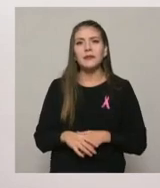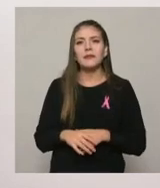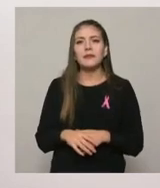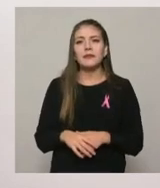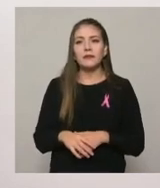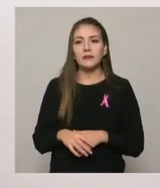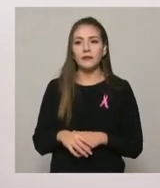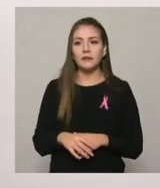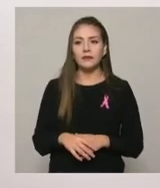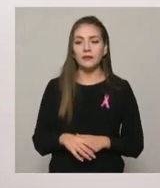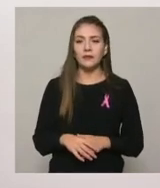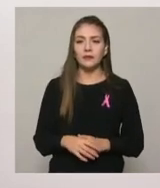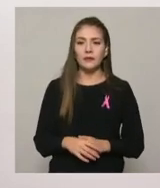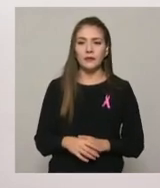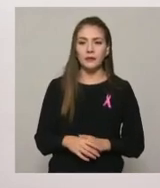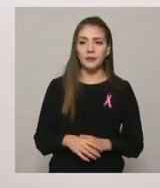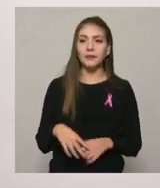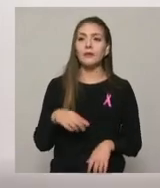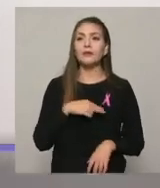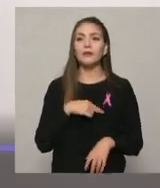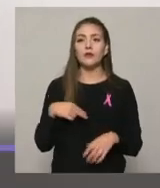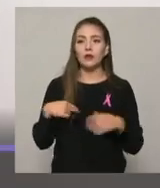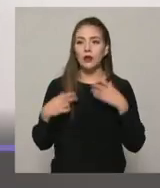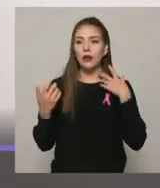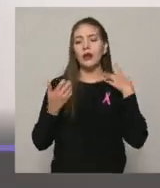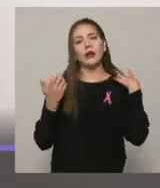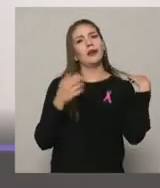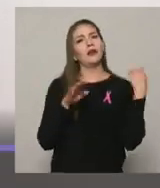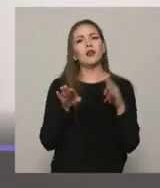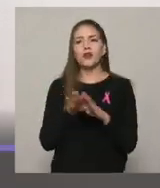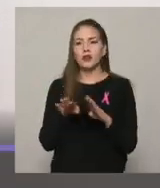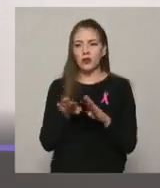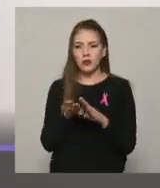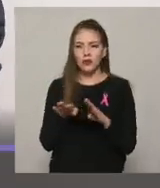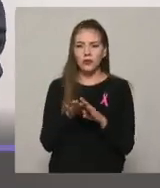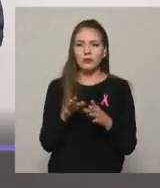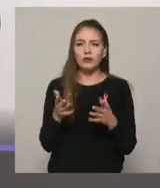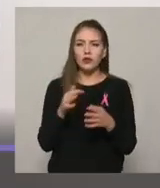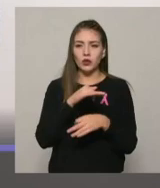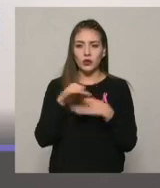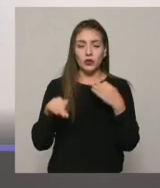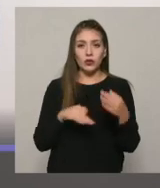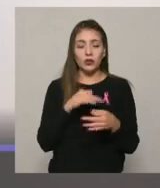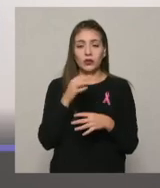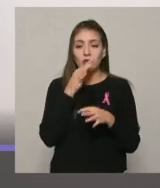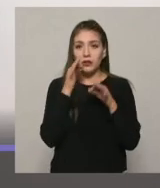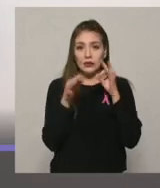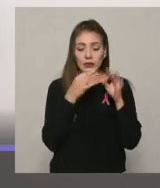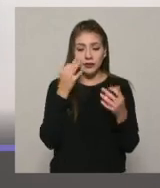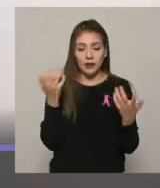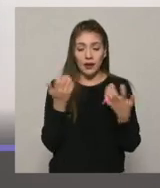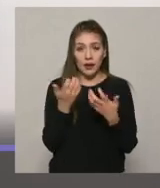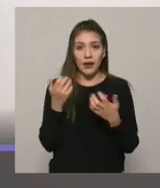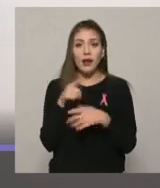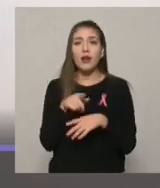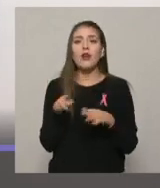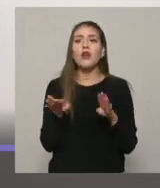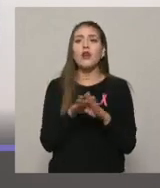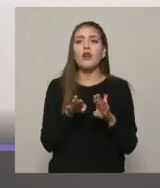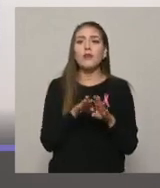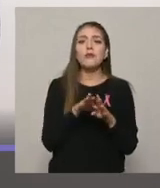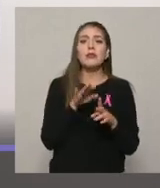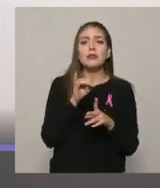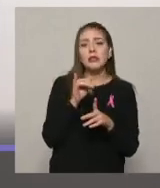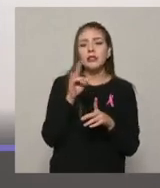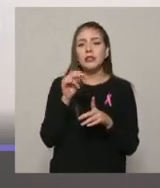Más o menos nosotros hacemos como una especie de filtro de todas las noticias que se generan, porque diariamente se